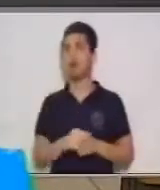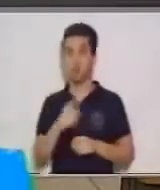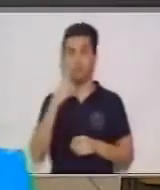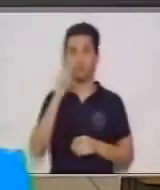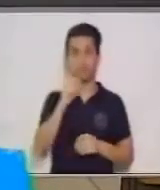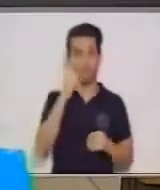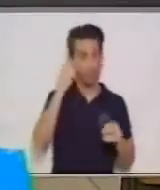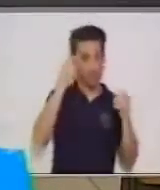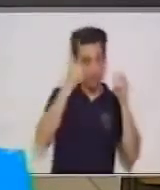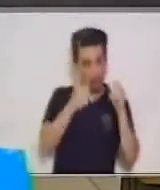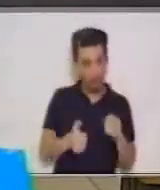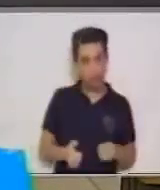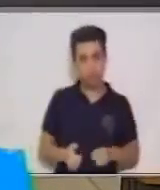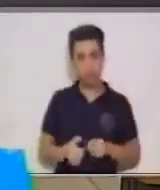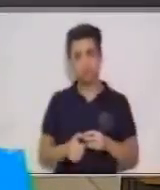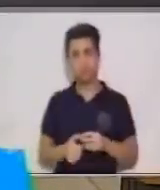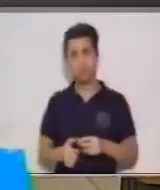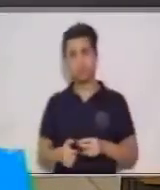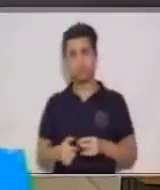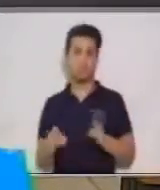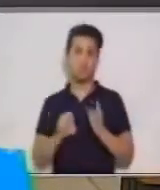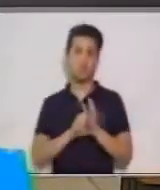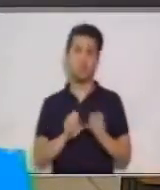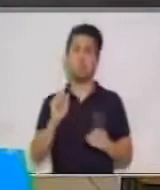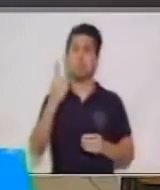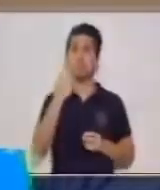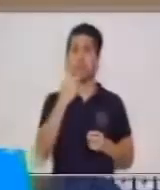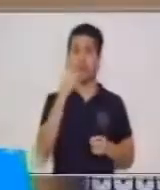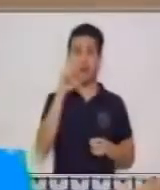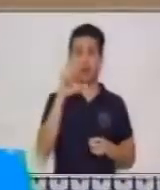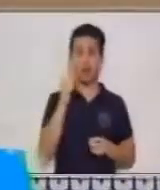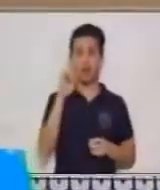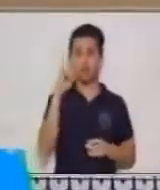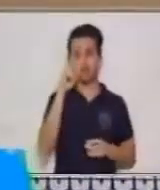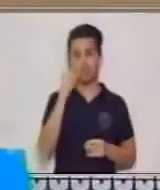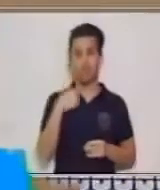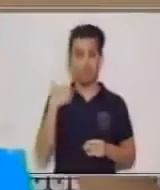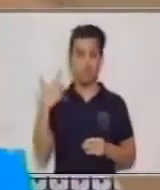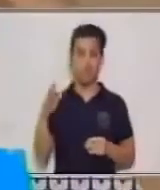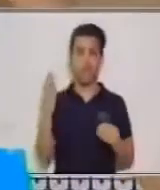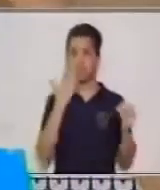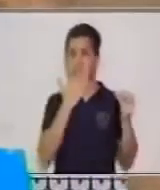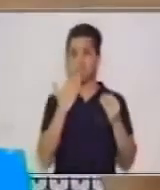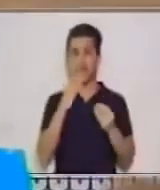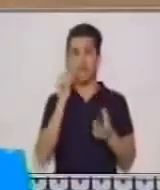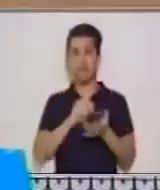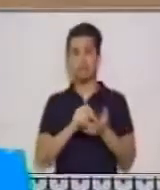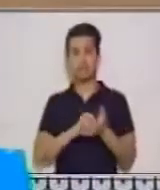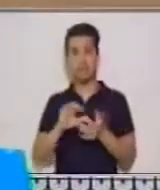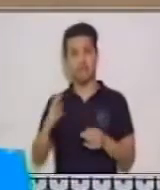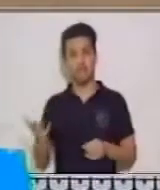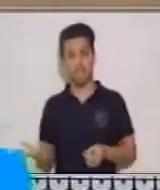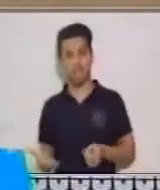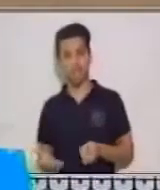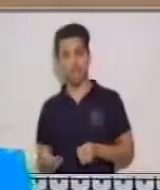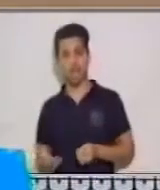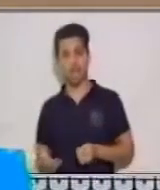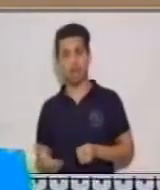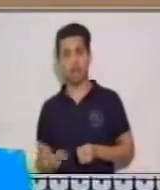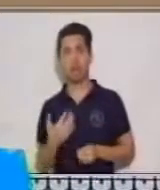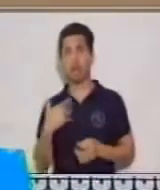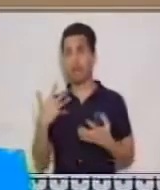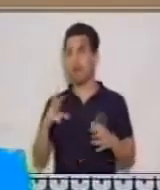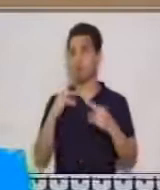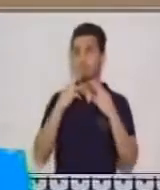a analizar. Por ejemplo, la primera causa. Estudié para el examen de ayer. El efecto, pude responder todas las preguntas